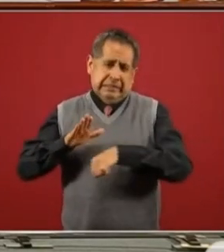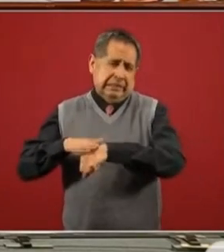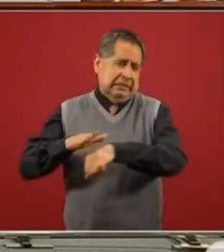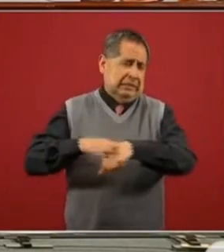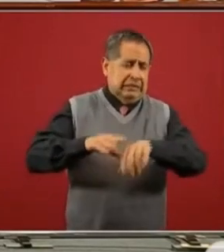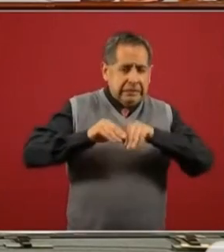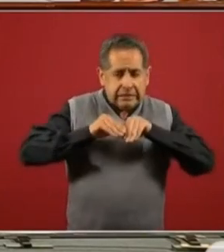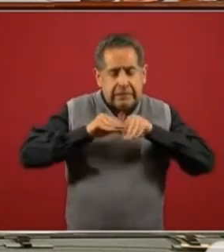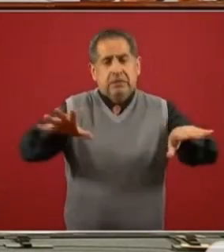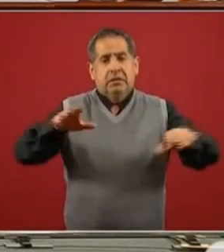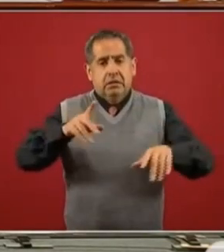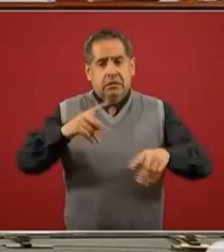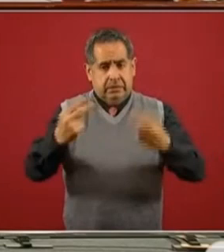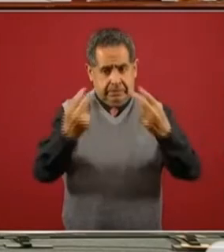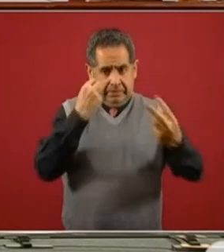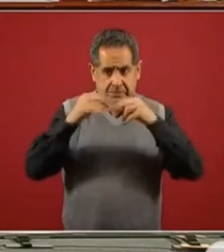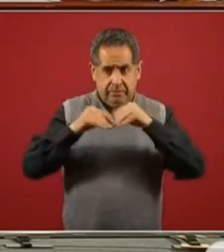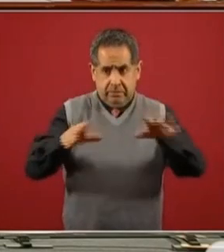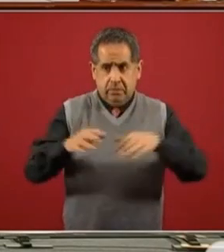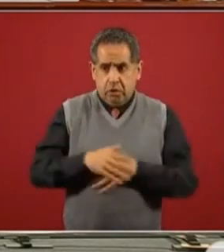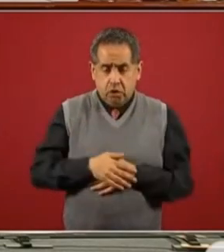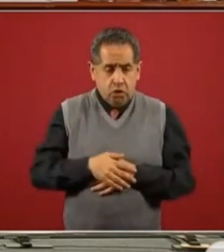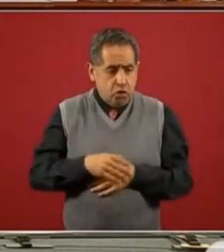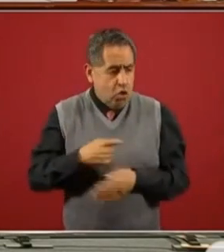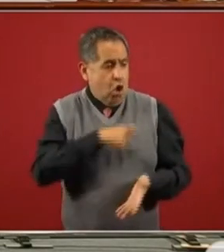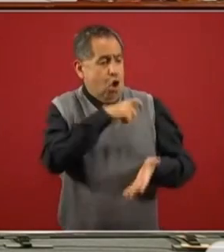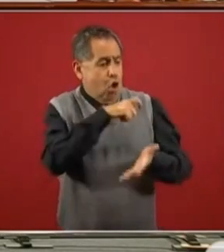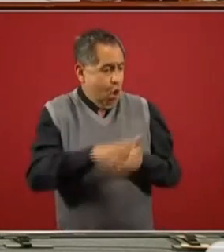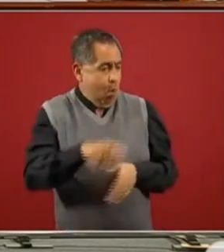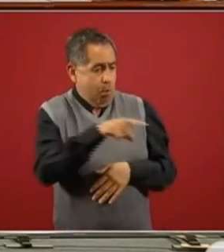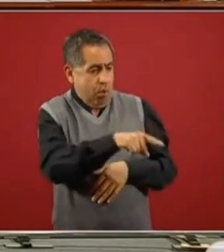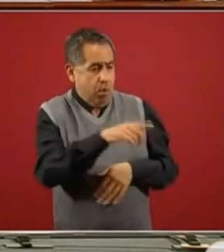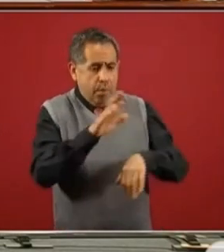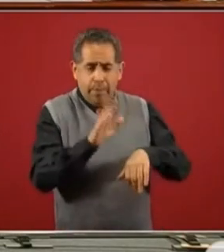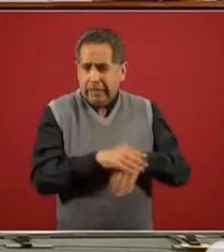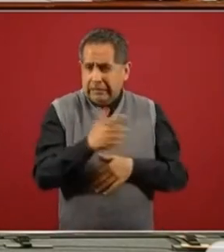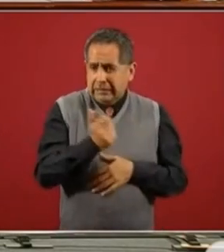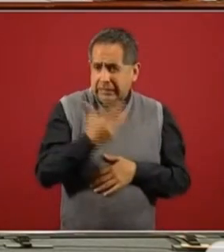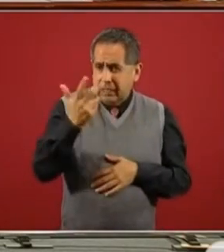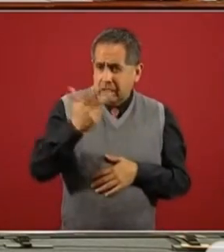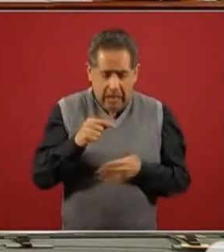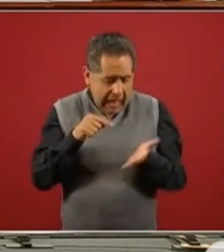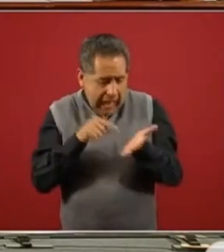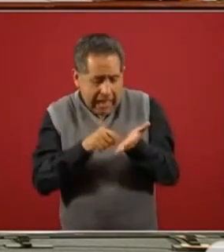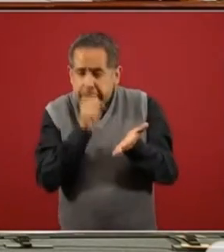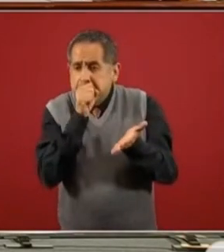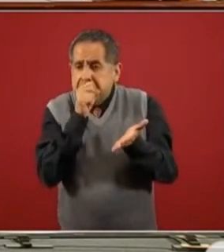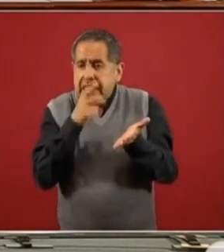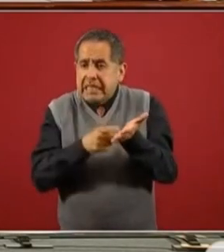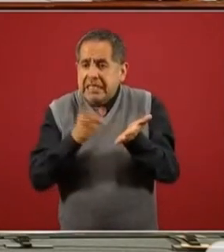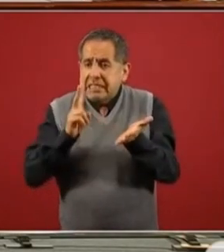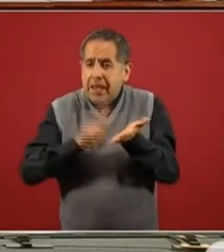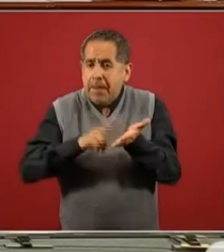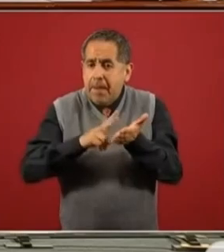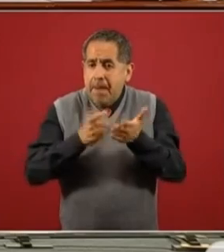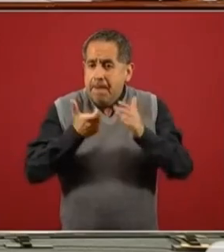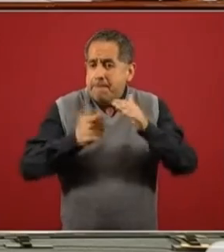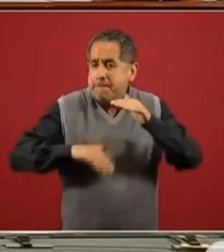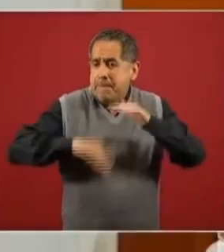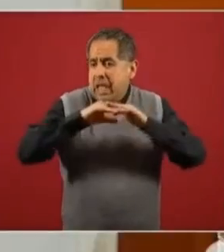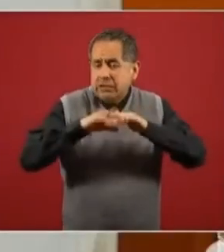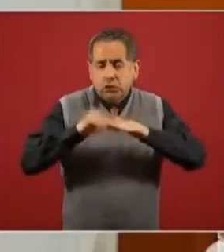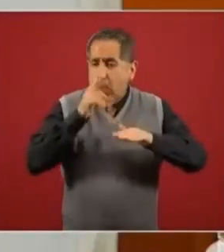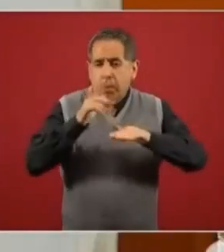estamos en casa. Si yo voy y compro un medicamento que en la caja dice el precio máximo al